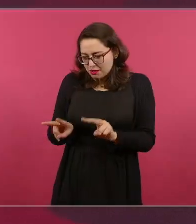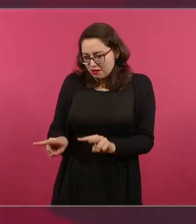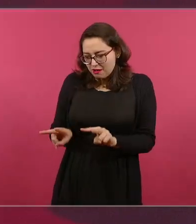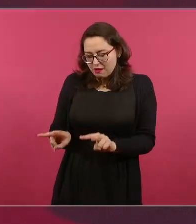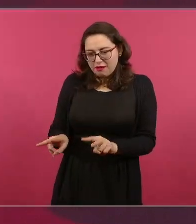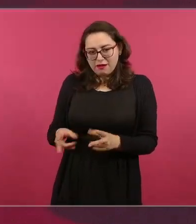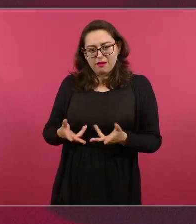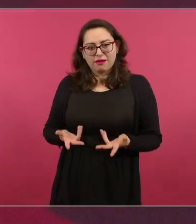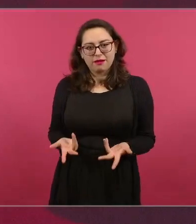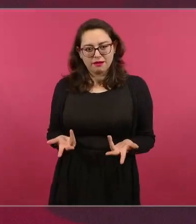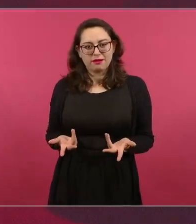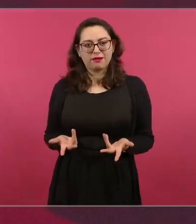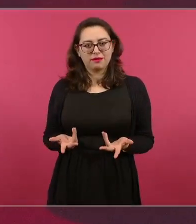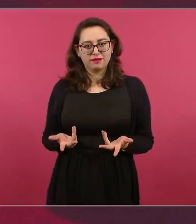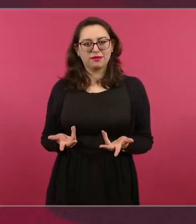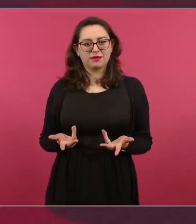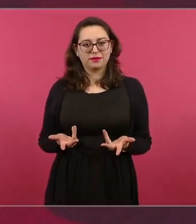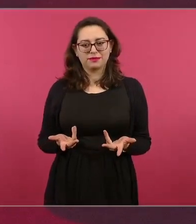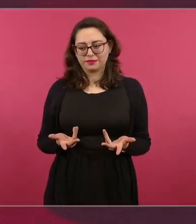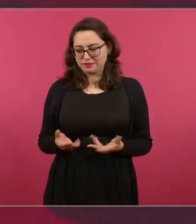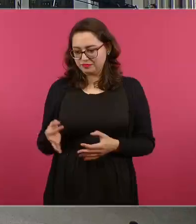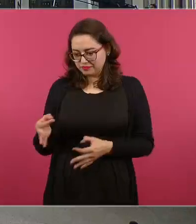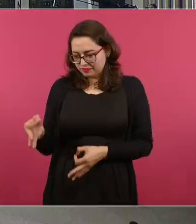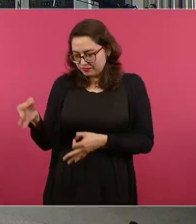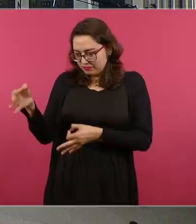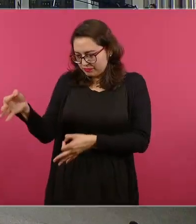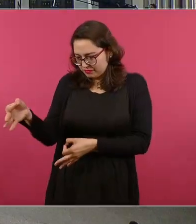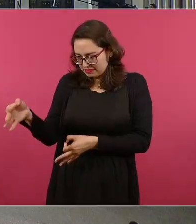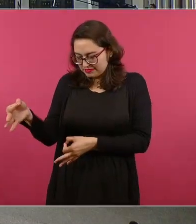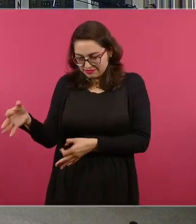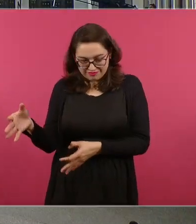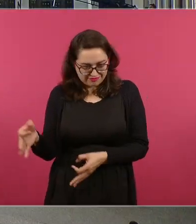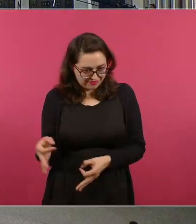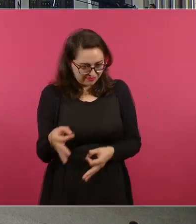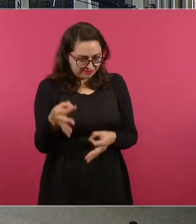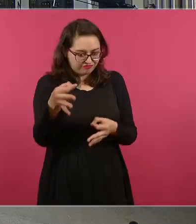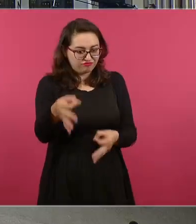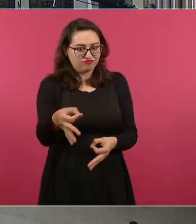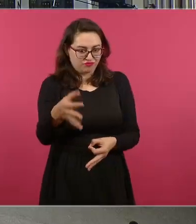esclavitud. Y ahí tenía yo el otro documento de Morelos, el otro